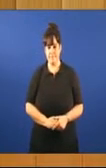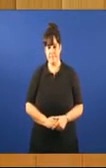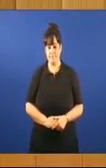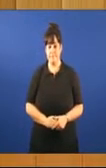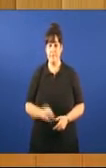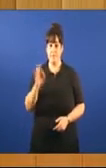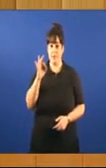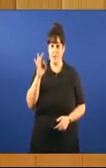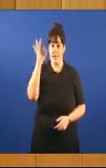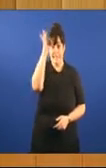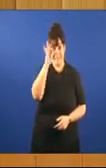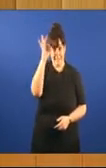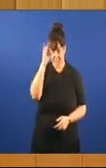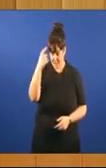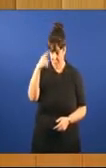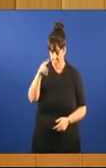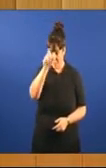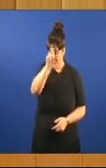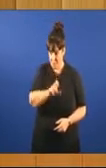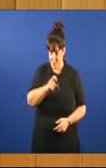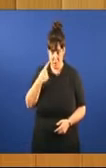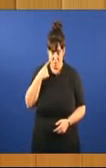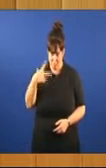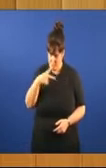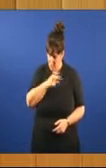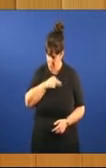Castelao, o das medallas, digo por si non lle soa.